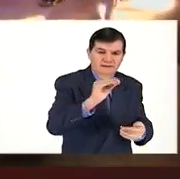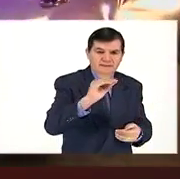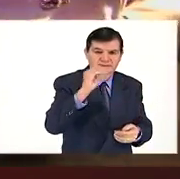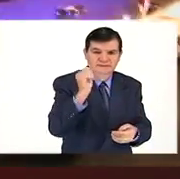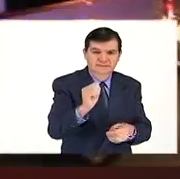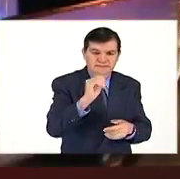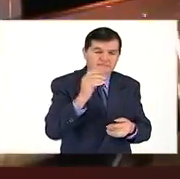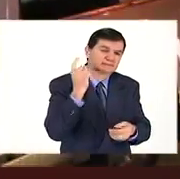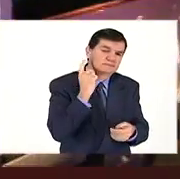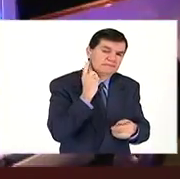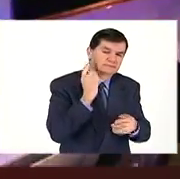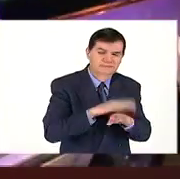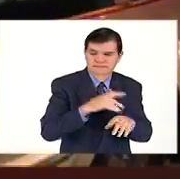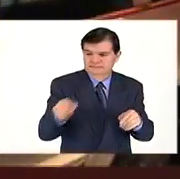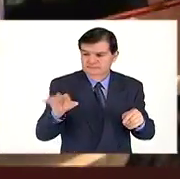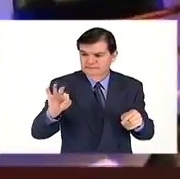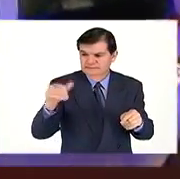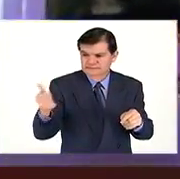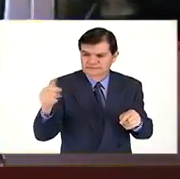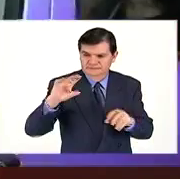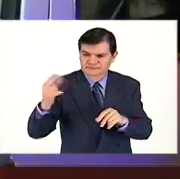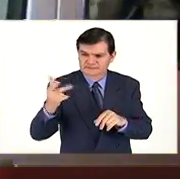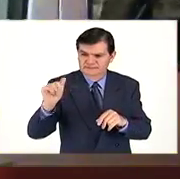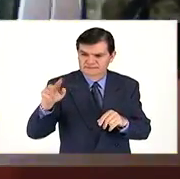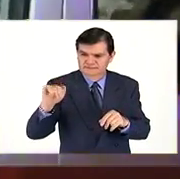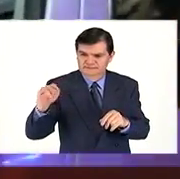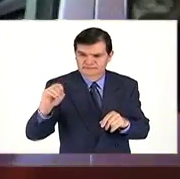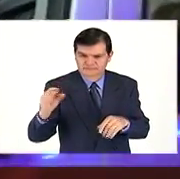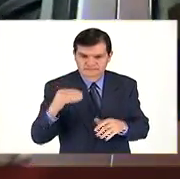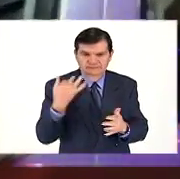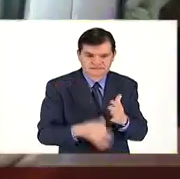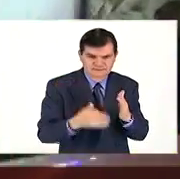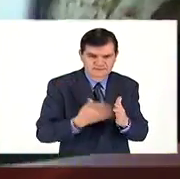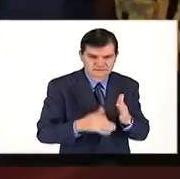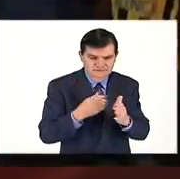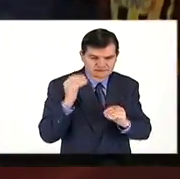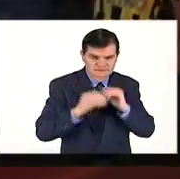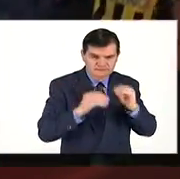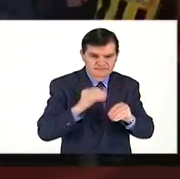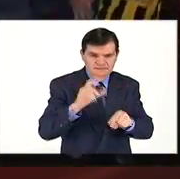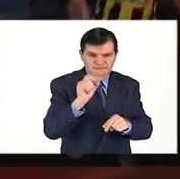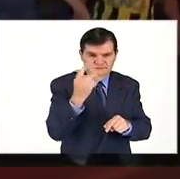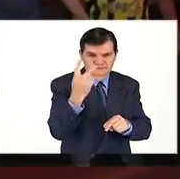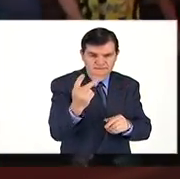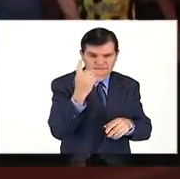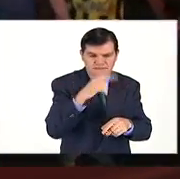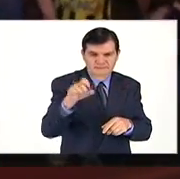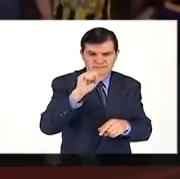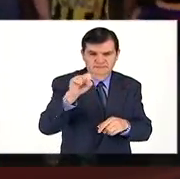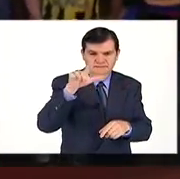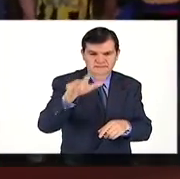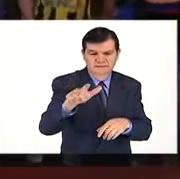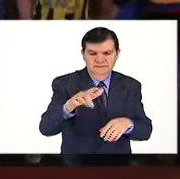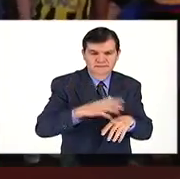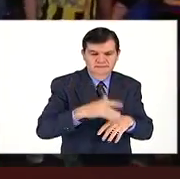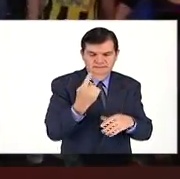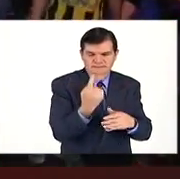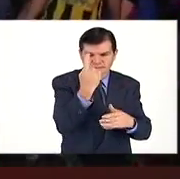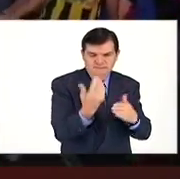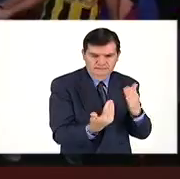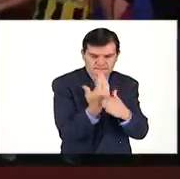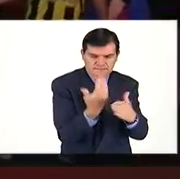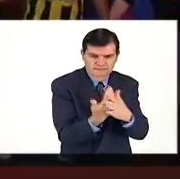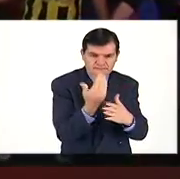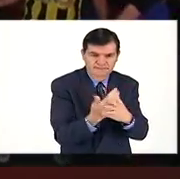99 diputados contra 46 del chavismo. Todavía faltan por adjudicar 22 de los 167. Cerca de la una de la